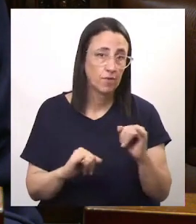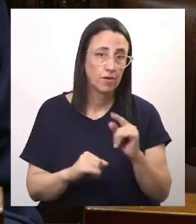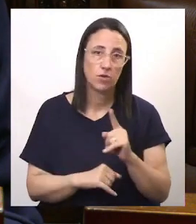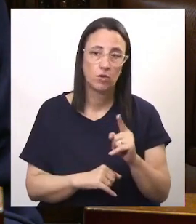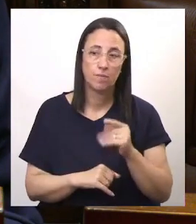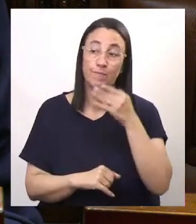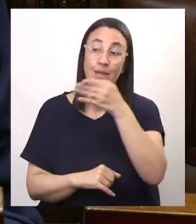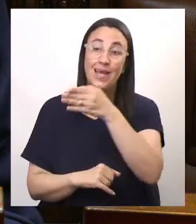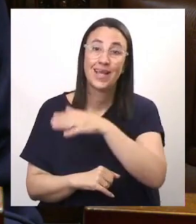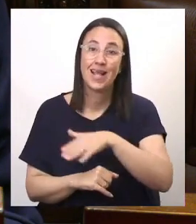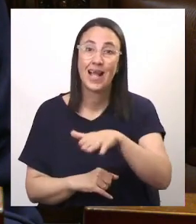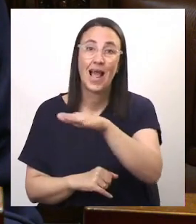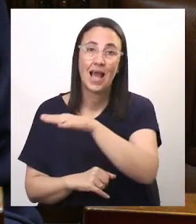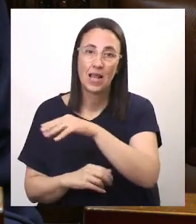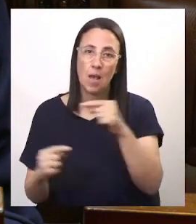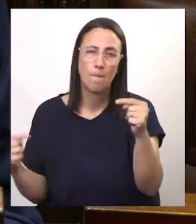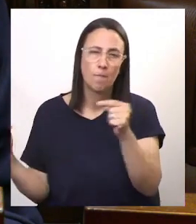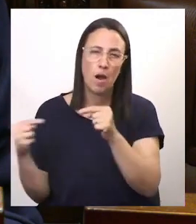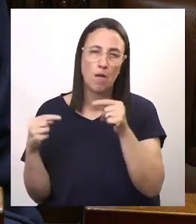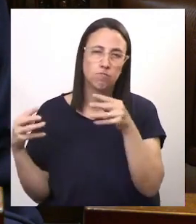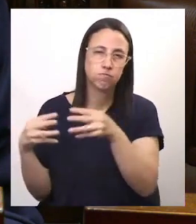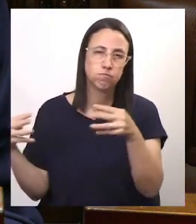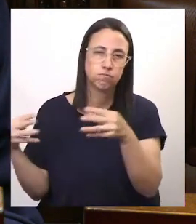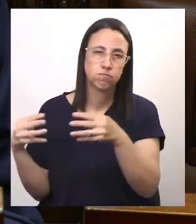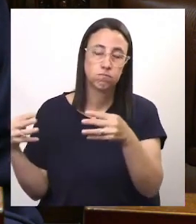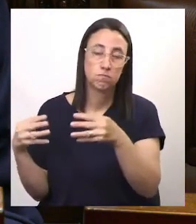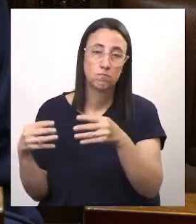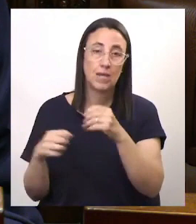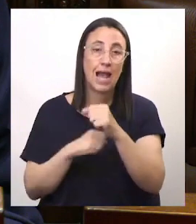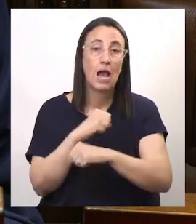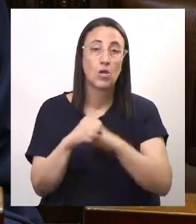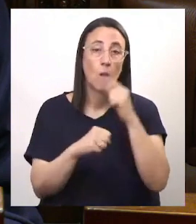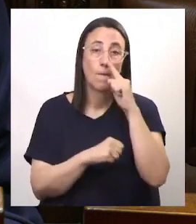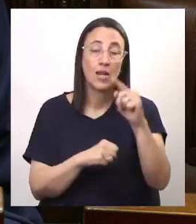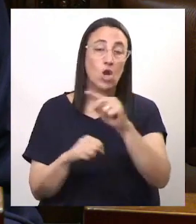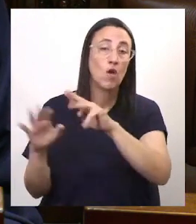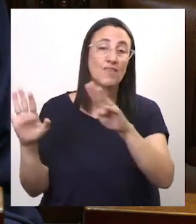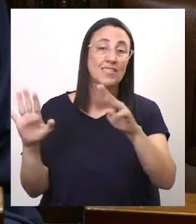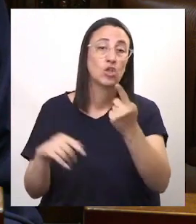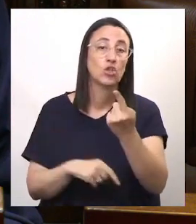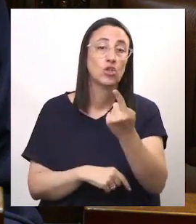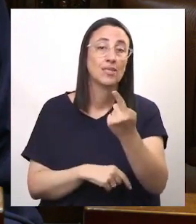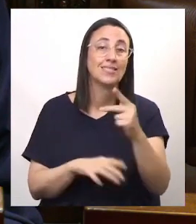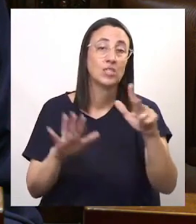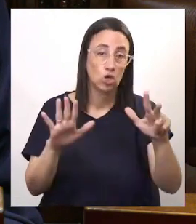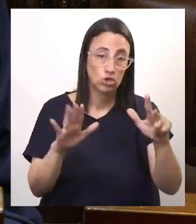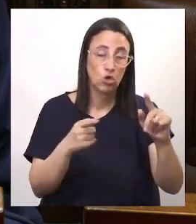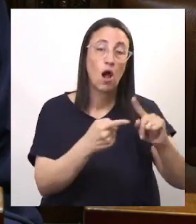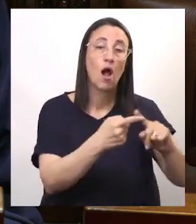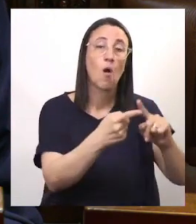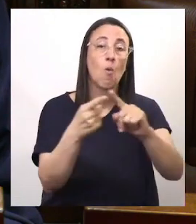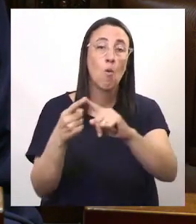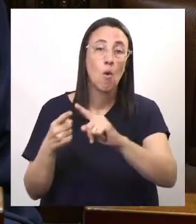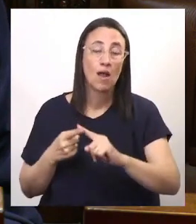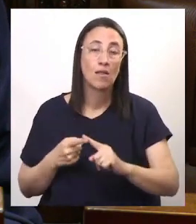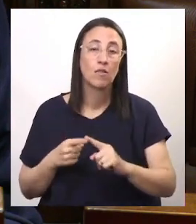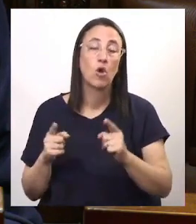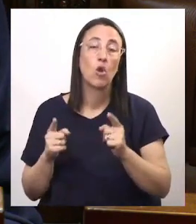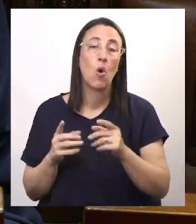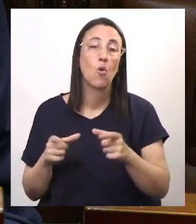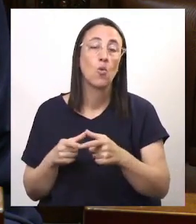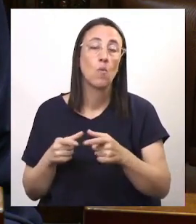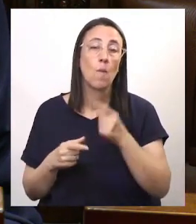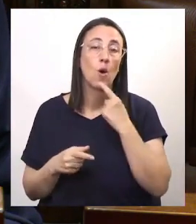en el campo de batalla. Hasta que llega 1918 y por el acuerdo de los partidos